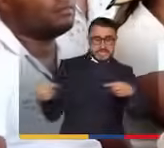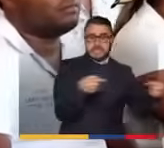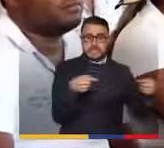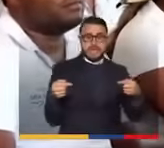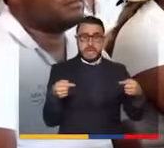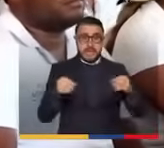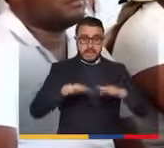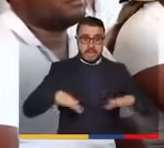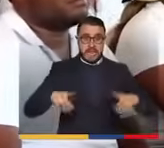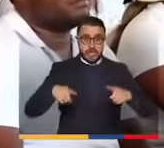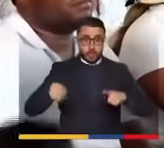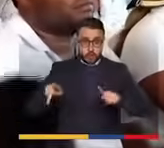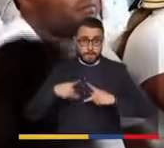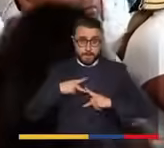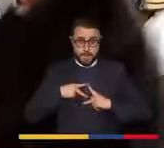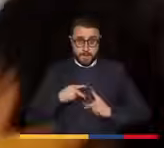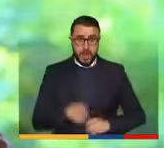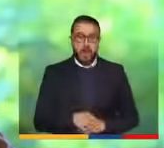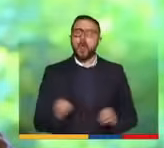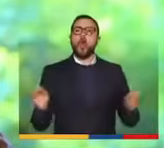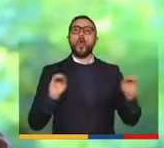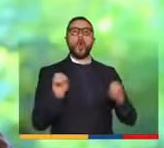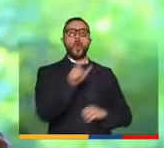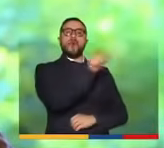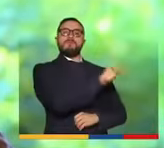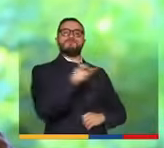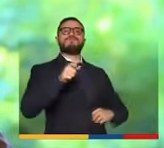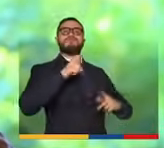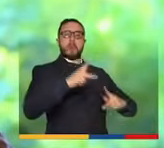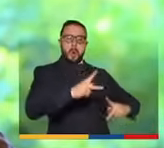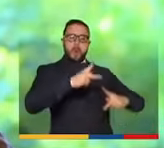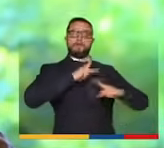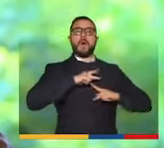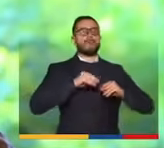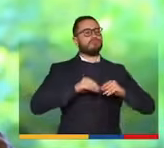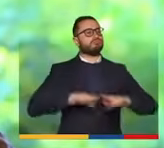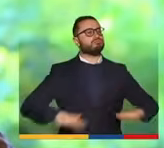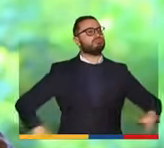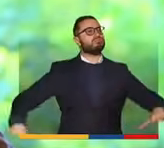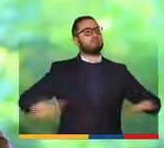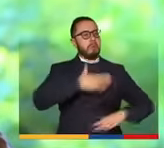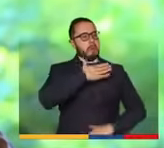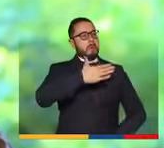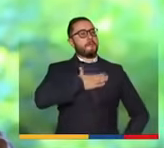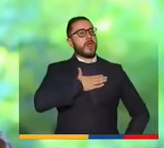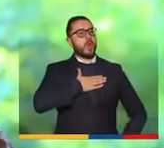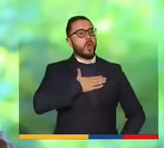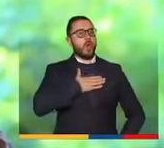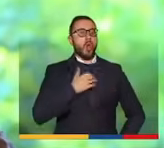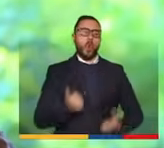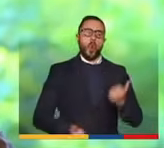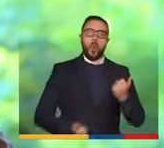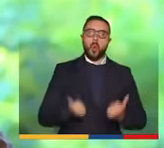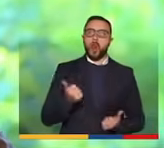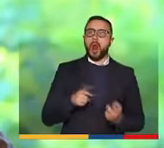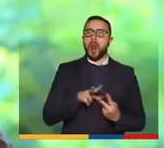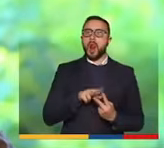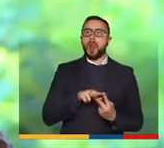en donde es el pueblo el que se vuelve señor y amo de su tierra? ¿Cuál la